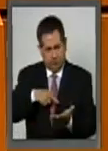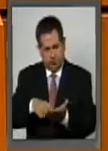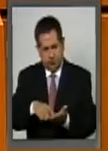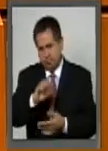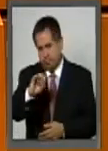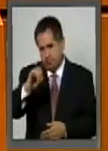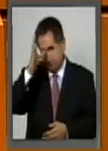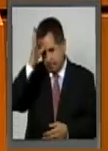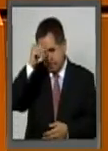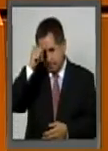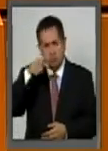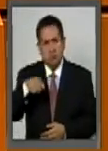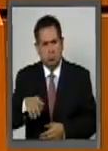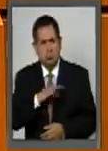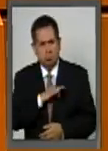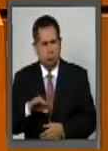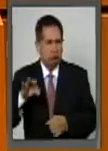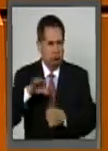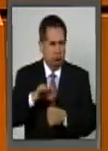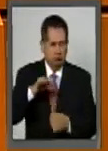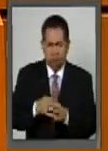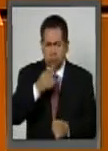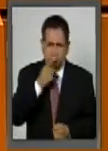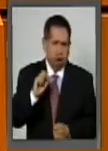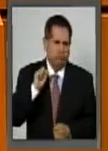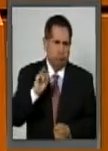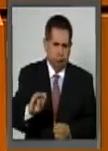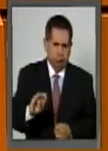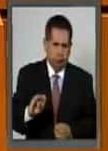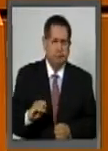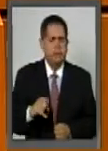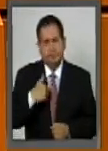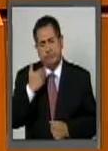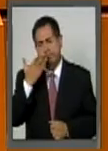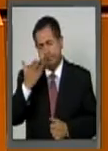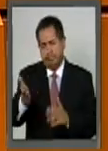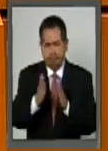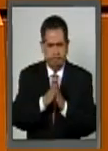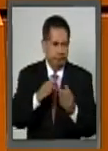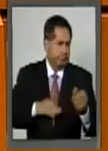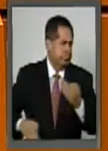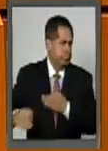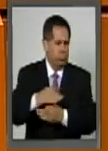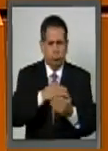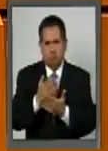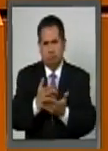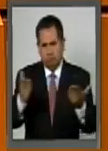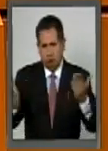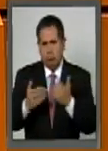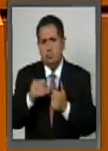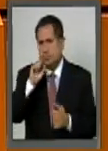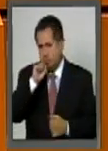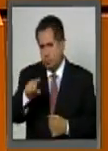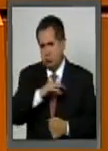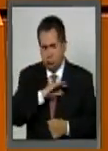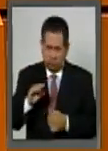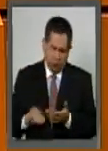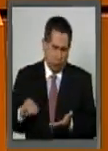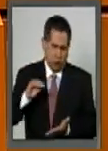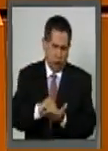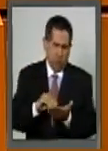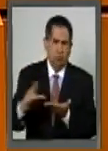manifestamos no solamente que votaremos a favor, sino que rogamos de todos ustedes también su